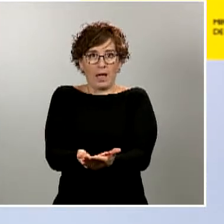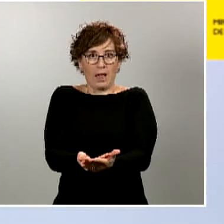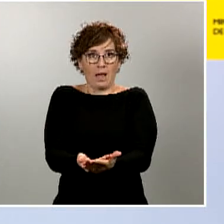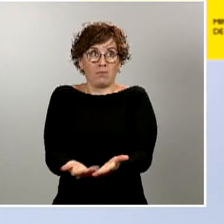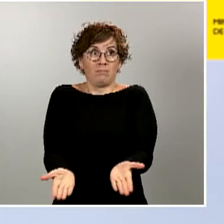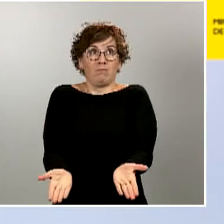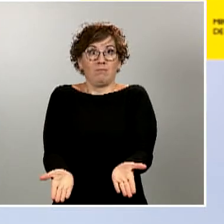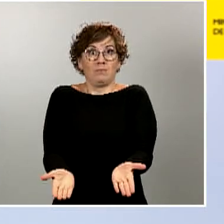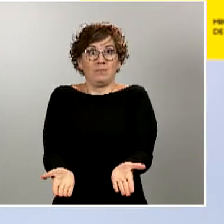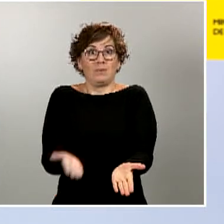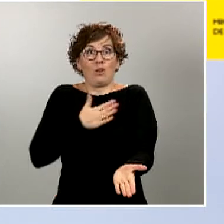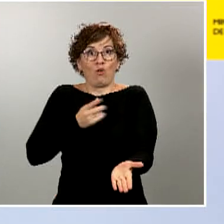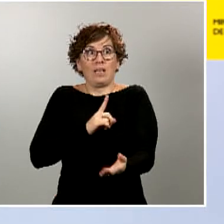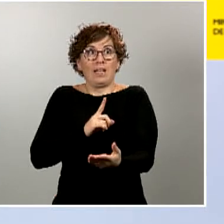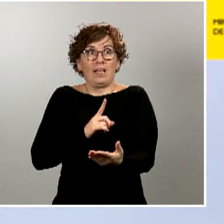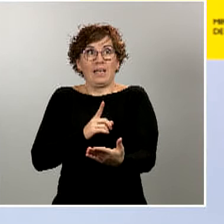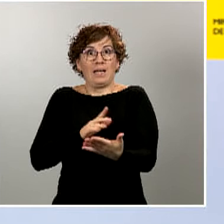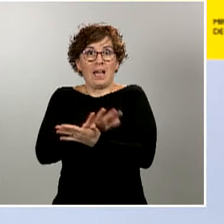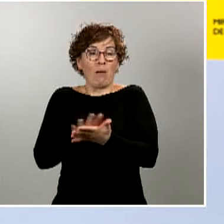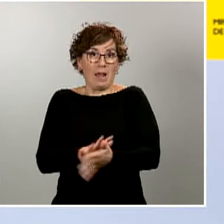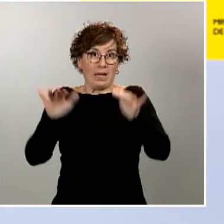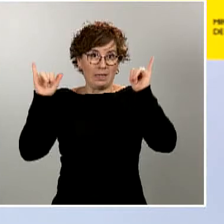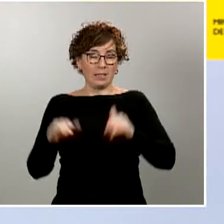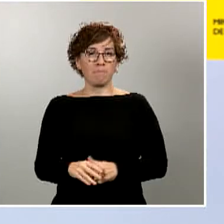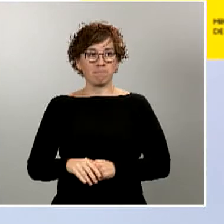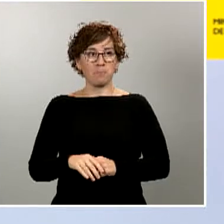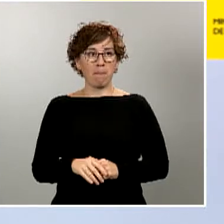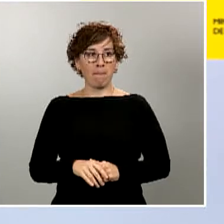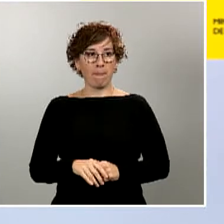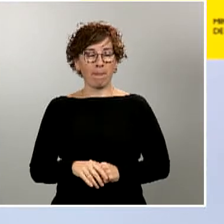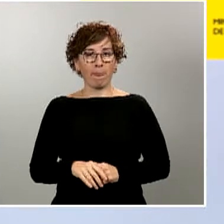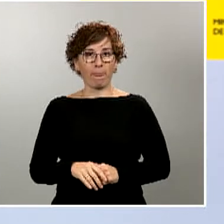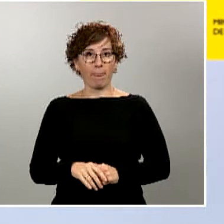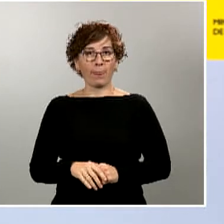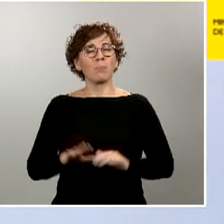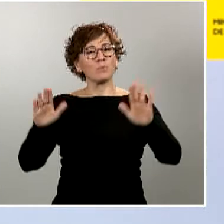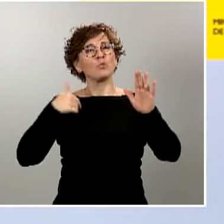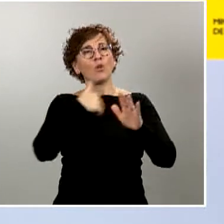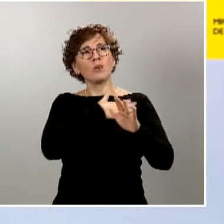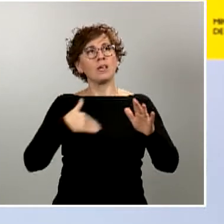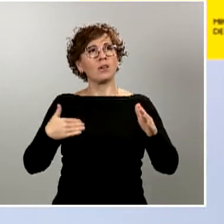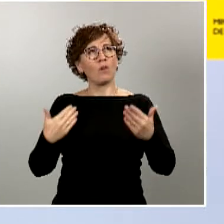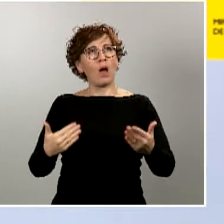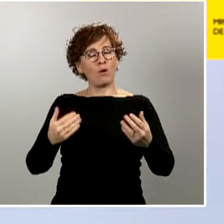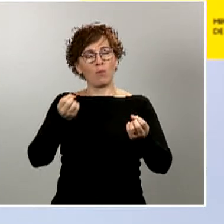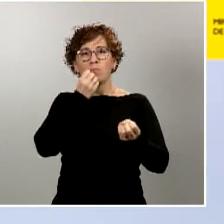trasladar. Pero mire, yo quiero hacer una reflexión, ahora que estamos hablando de llegar a un modelo de, digamos, de